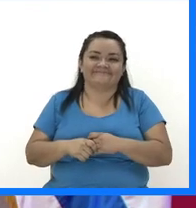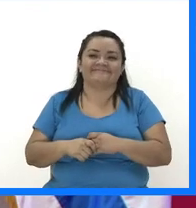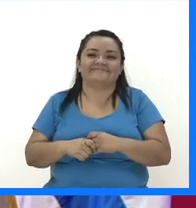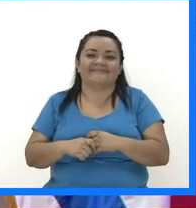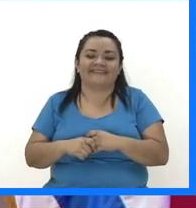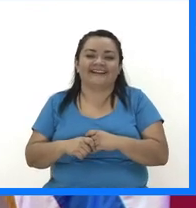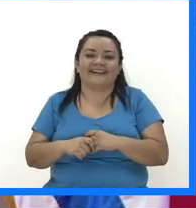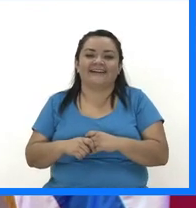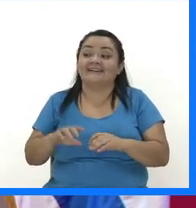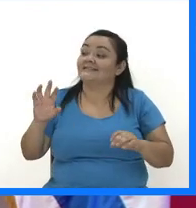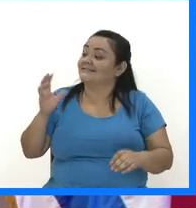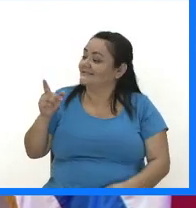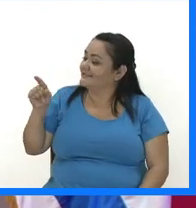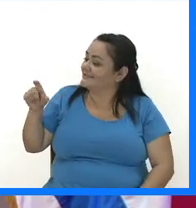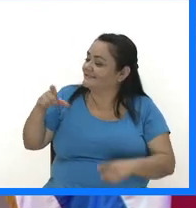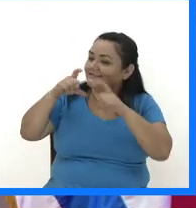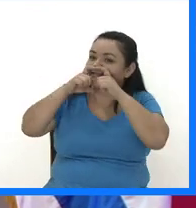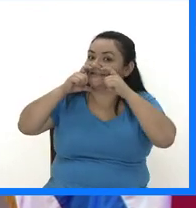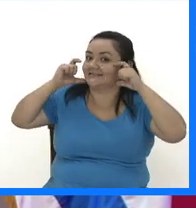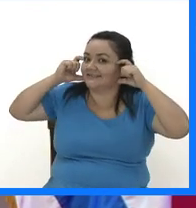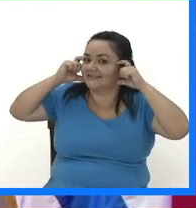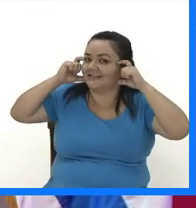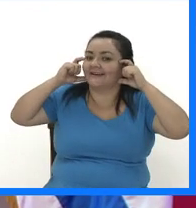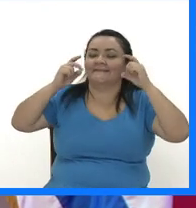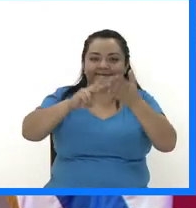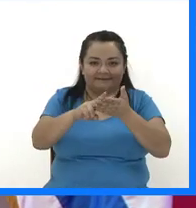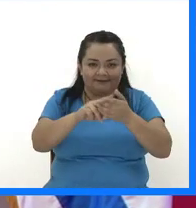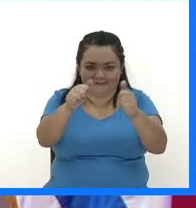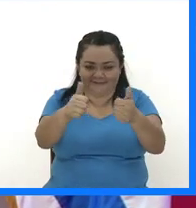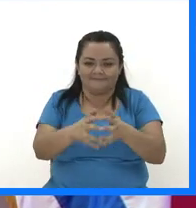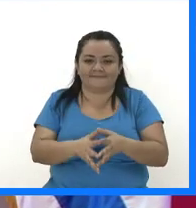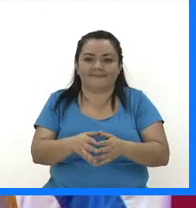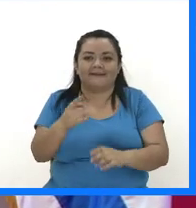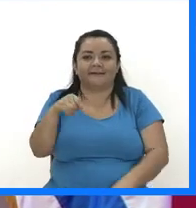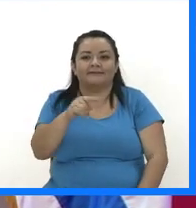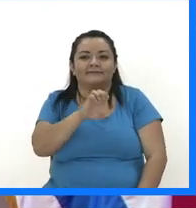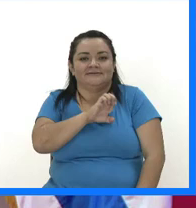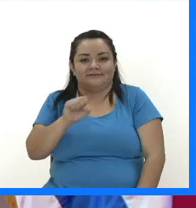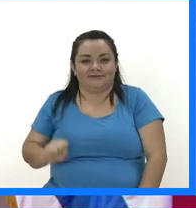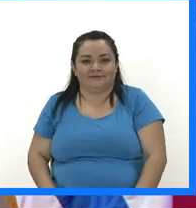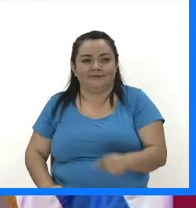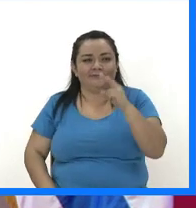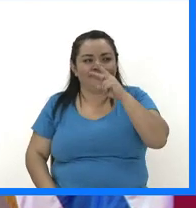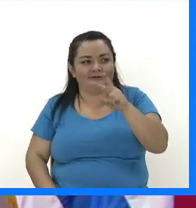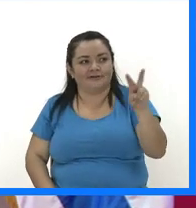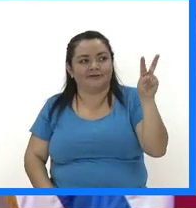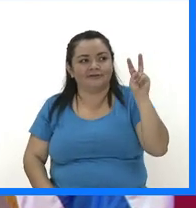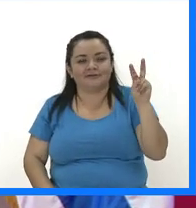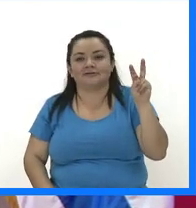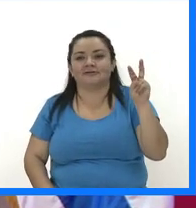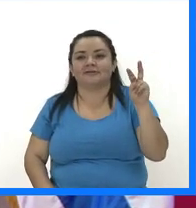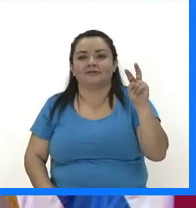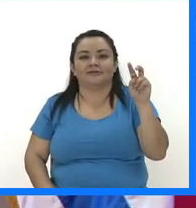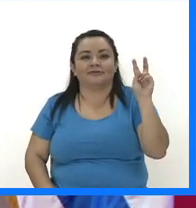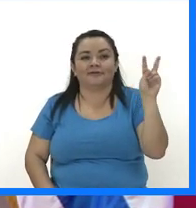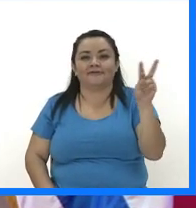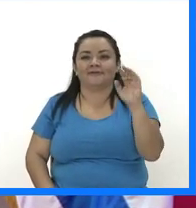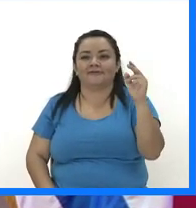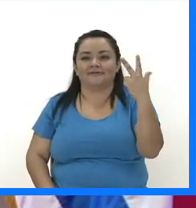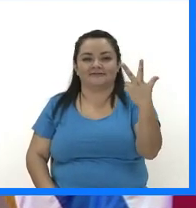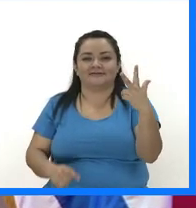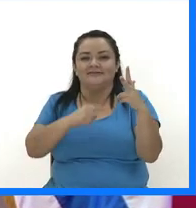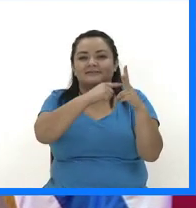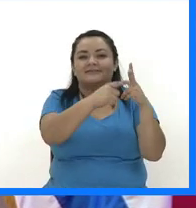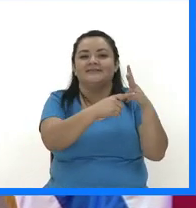el color tiene la mascarilla verde ok aquellos que somos del salvador y podemos ver lo que estoy viendo en el estudio cuando veo los tres